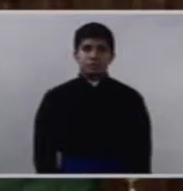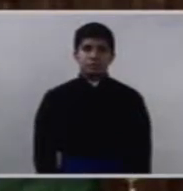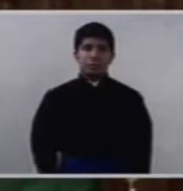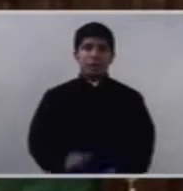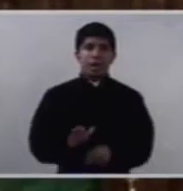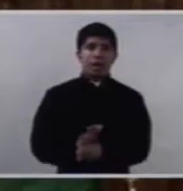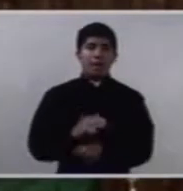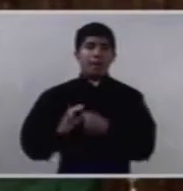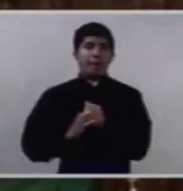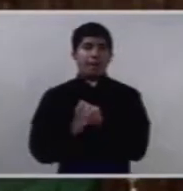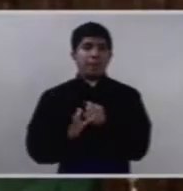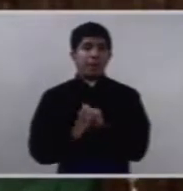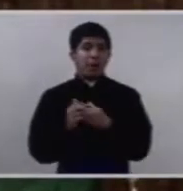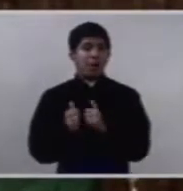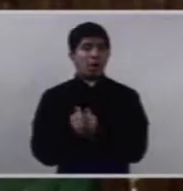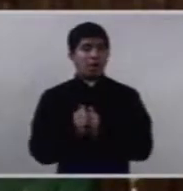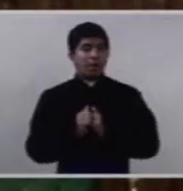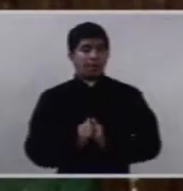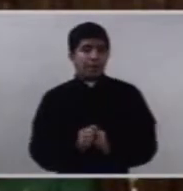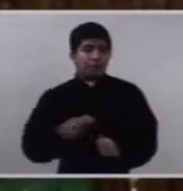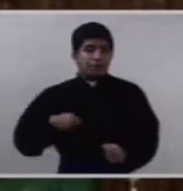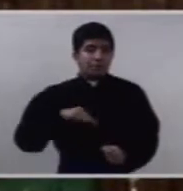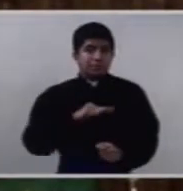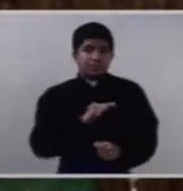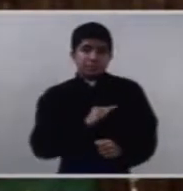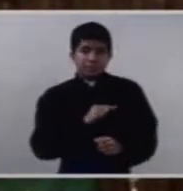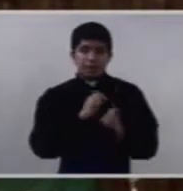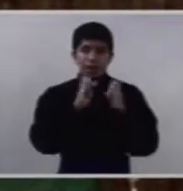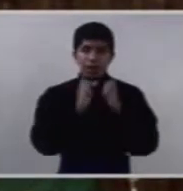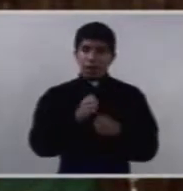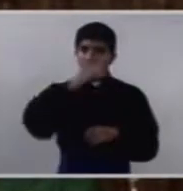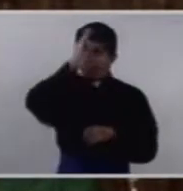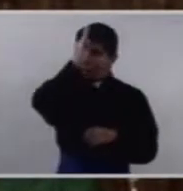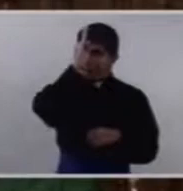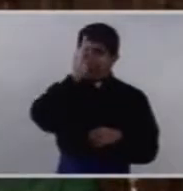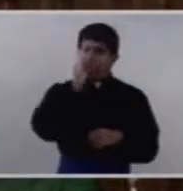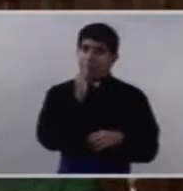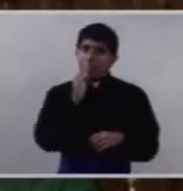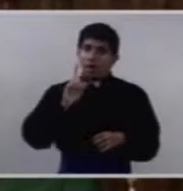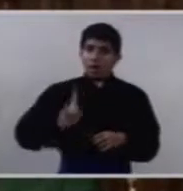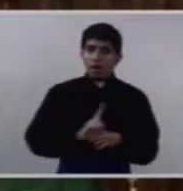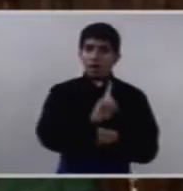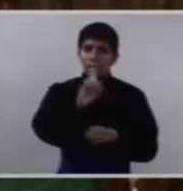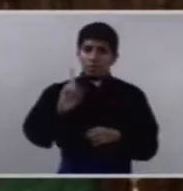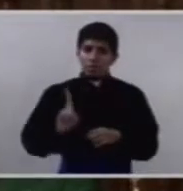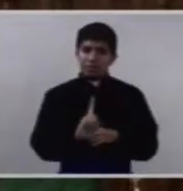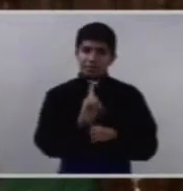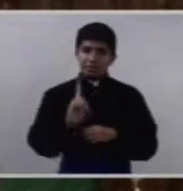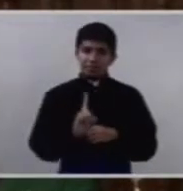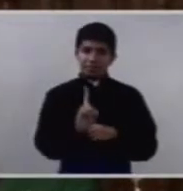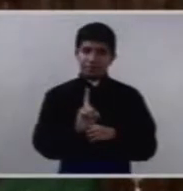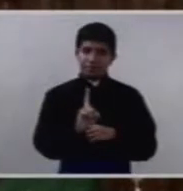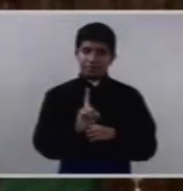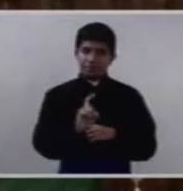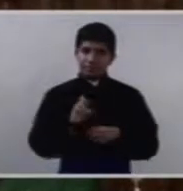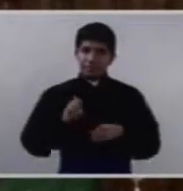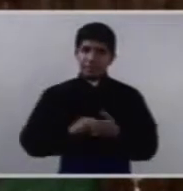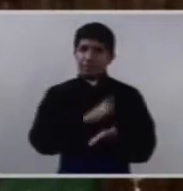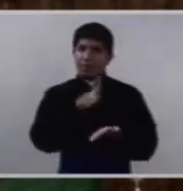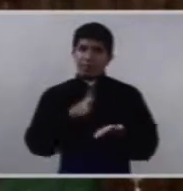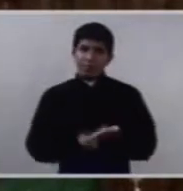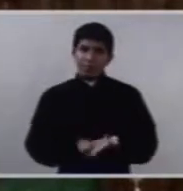por celebrar con nosotros esta misa dominical. De modo